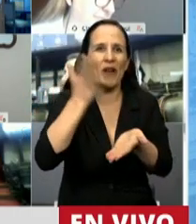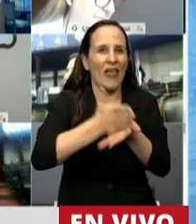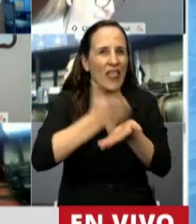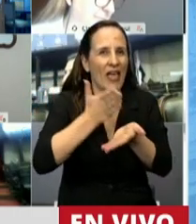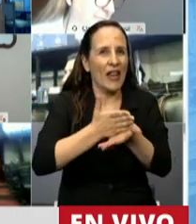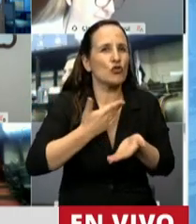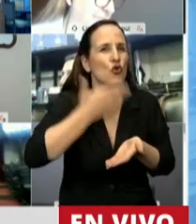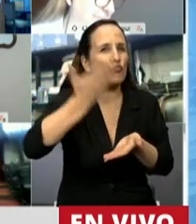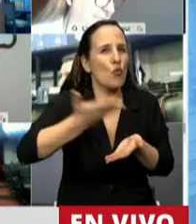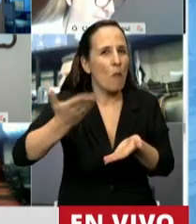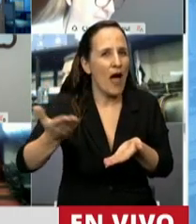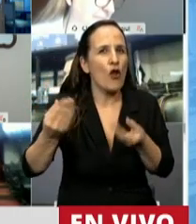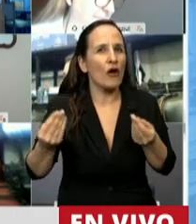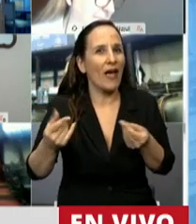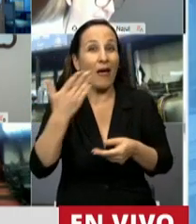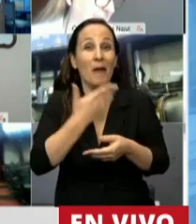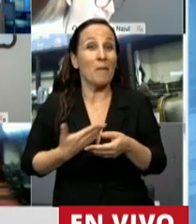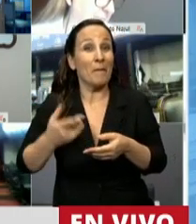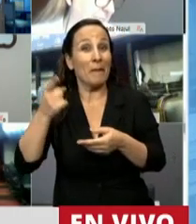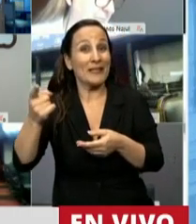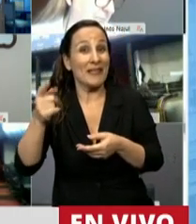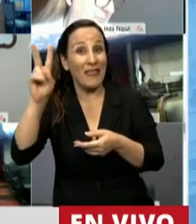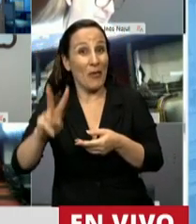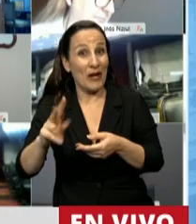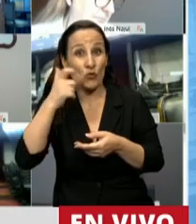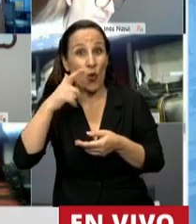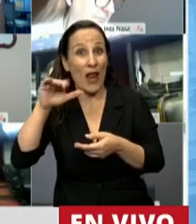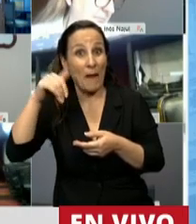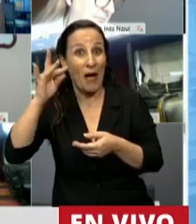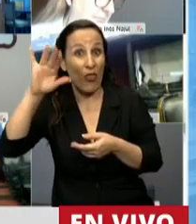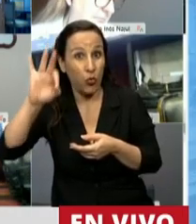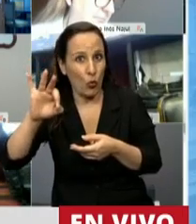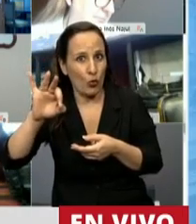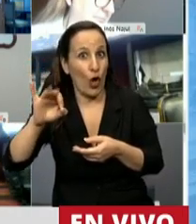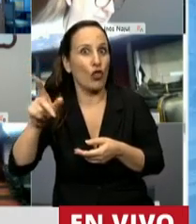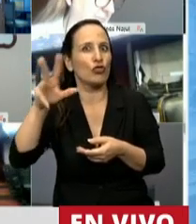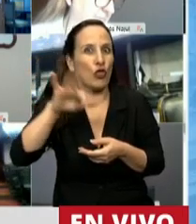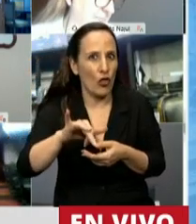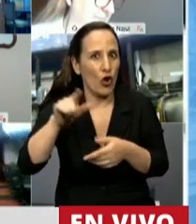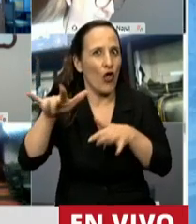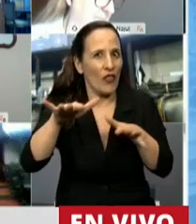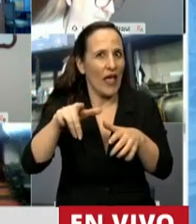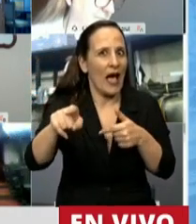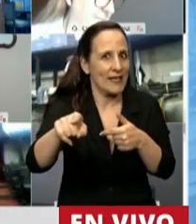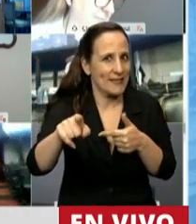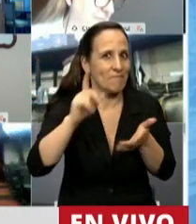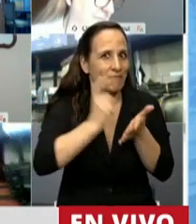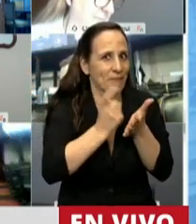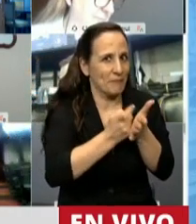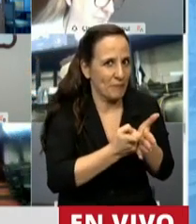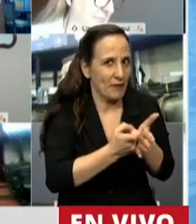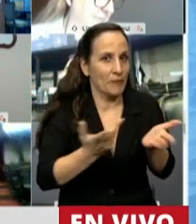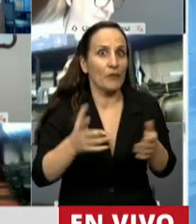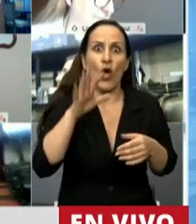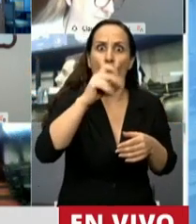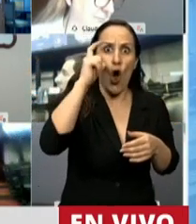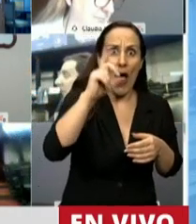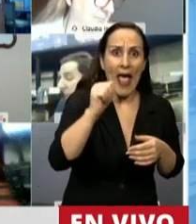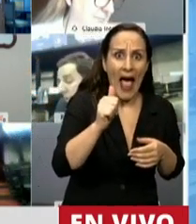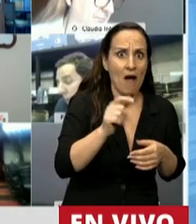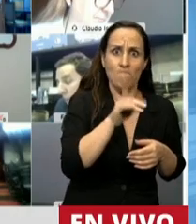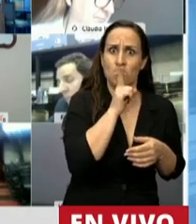que Nicolás Maduro comete todos los días. Tampoco se quedan callados los organismos internacionales como la OEA, mucho menos